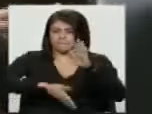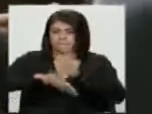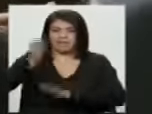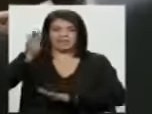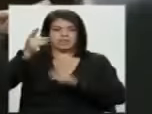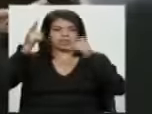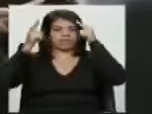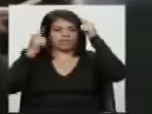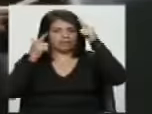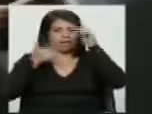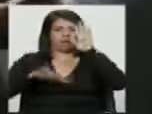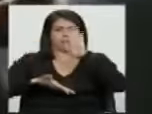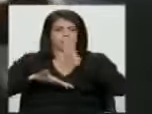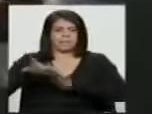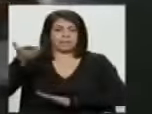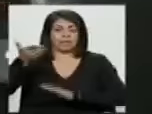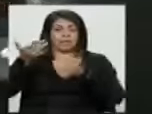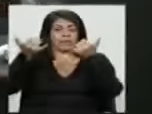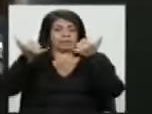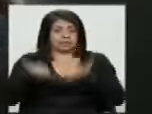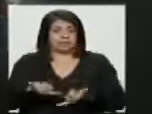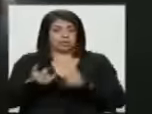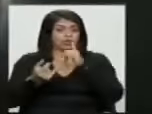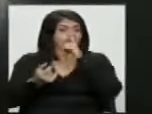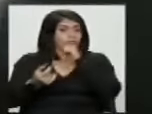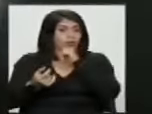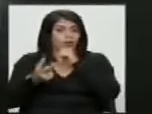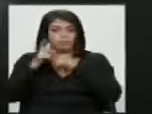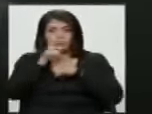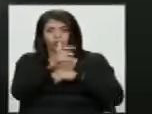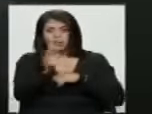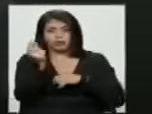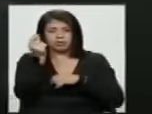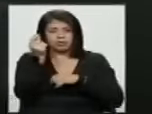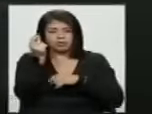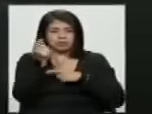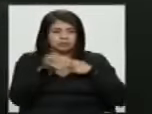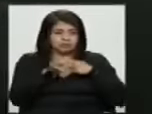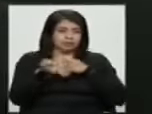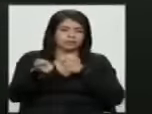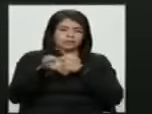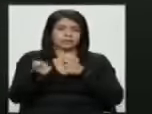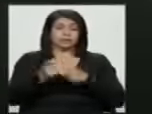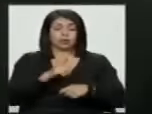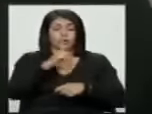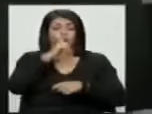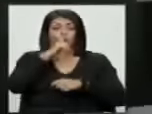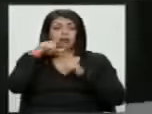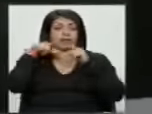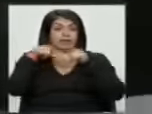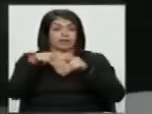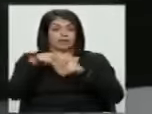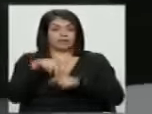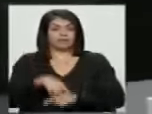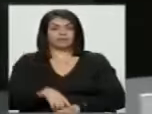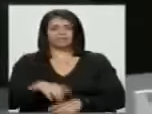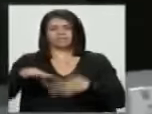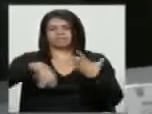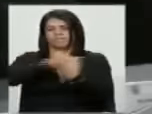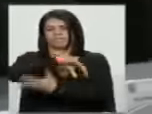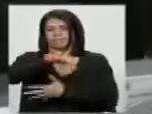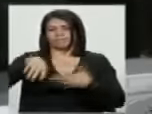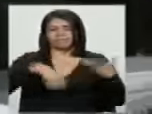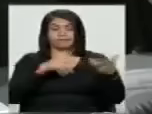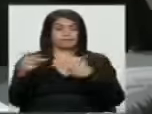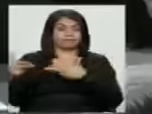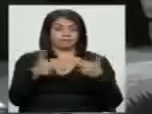desde ese momento no ha habido a pueblo alguno un ataque tan terrible, tan violento